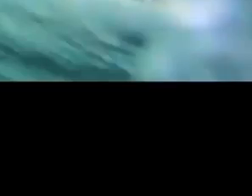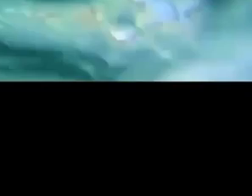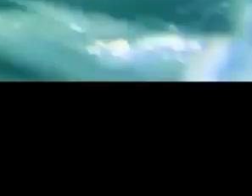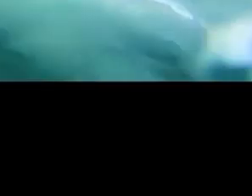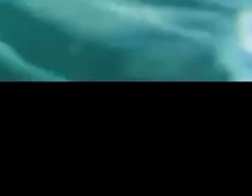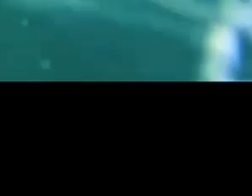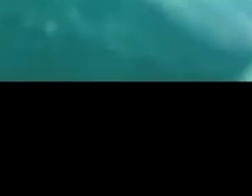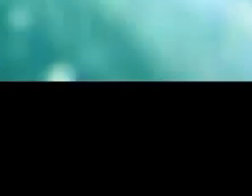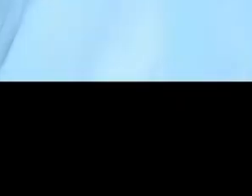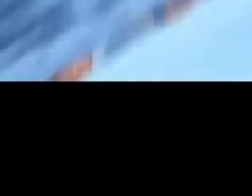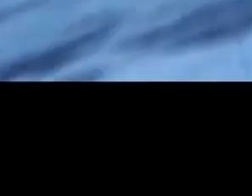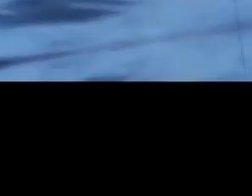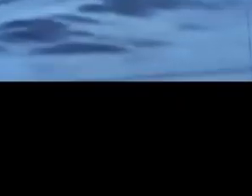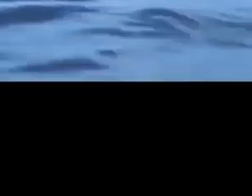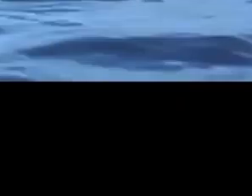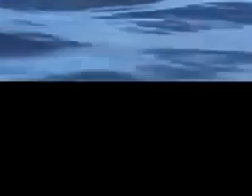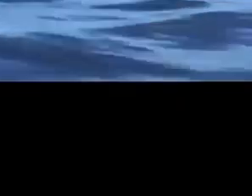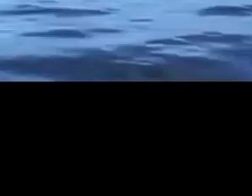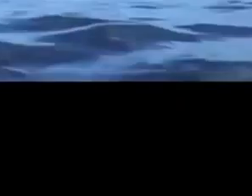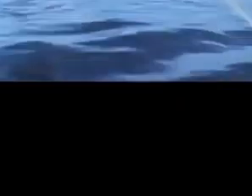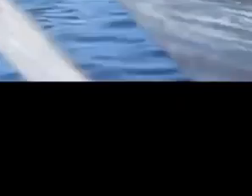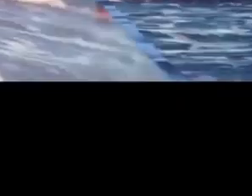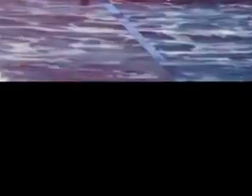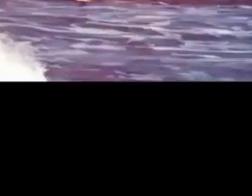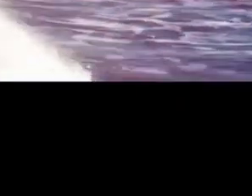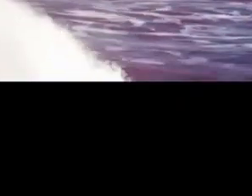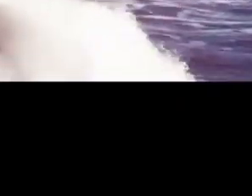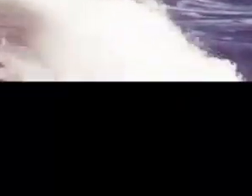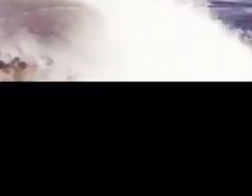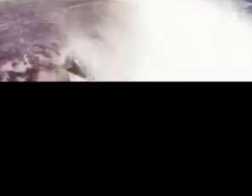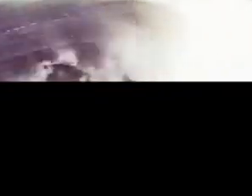Disfruta de las paradisíacas playas del Pacífico.